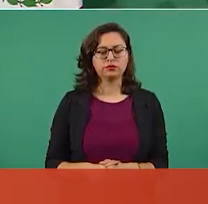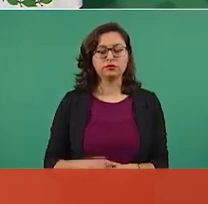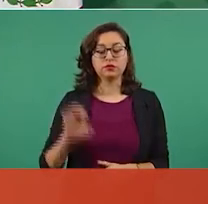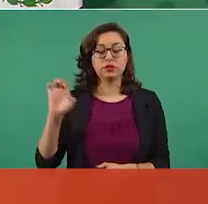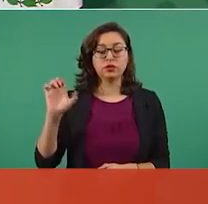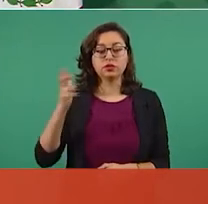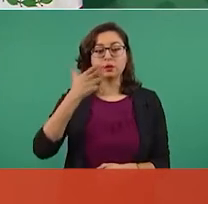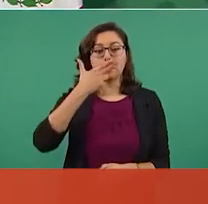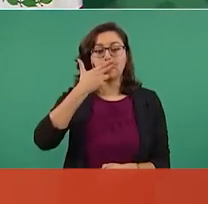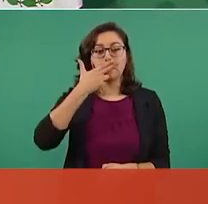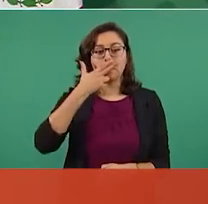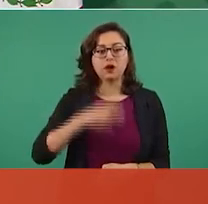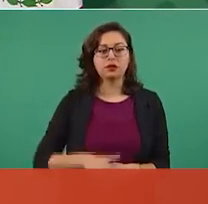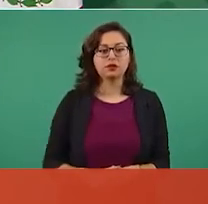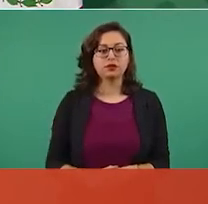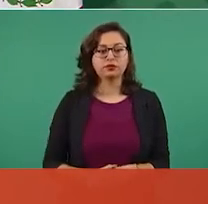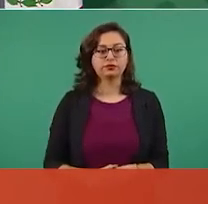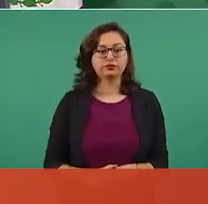Este es Chihuahua.